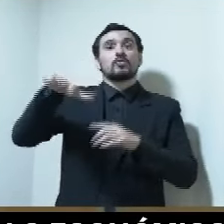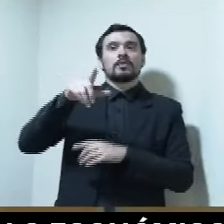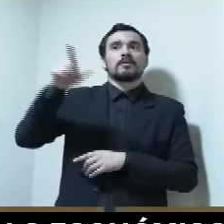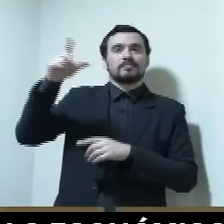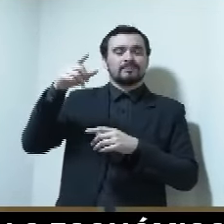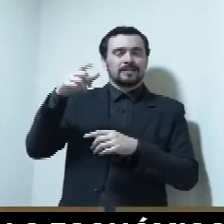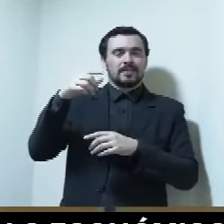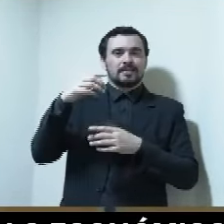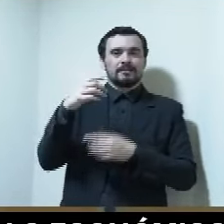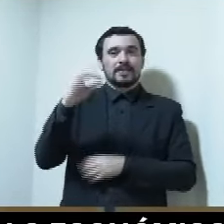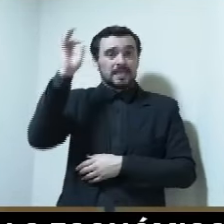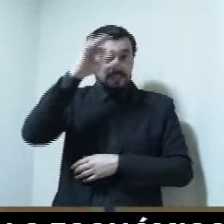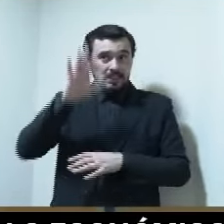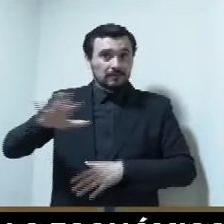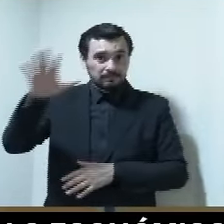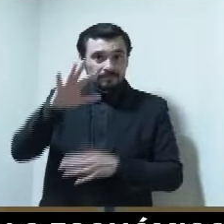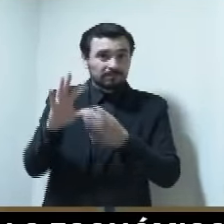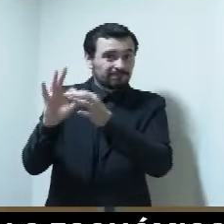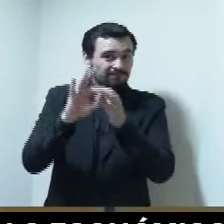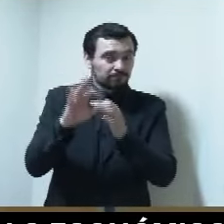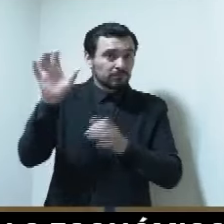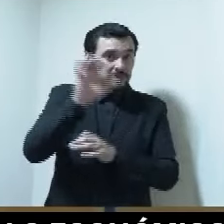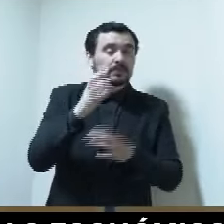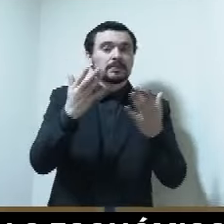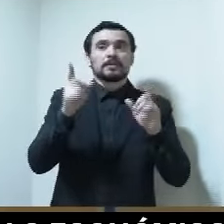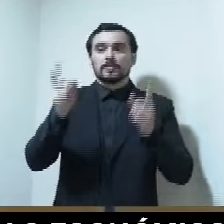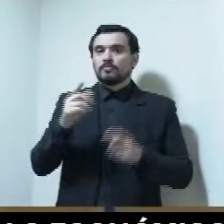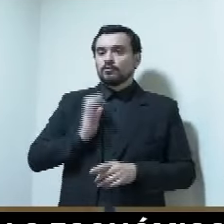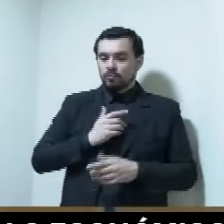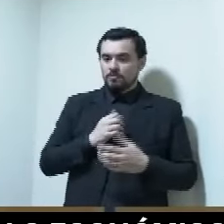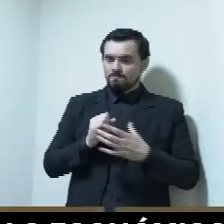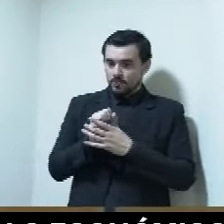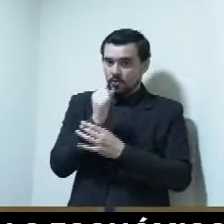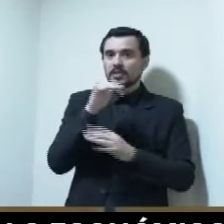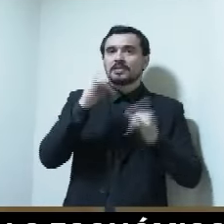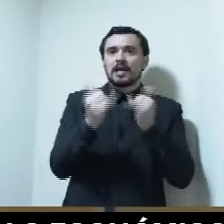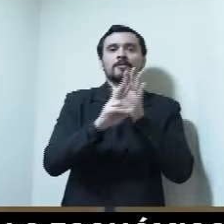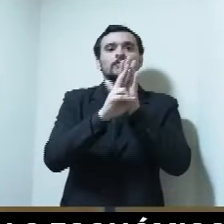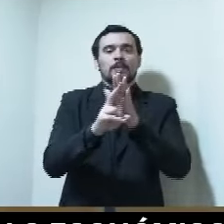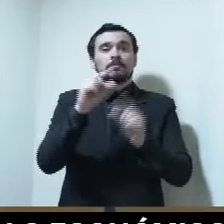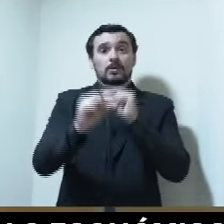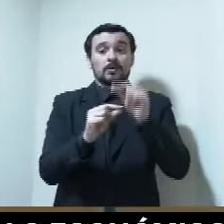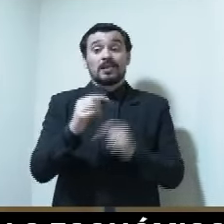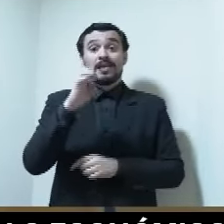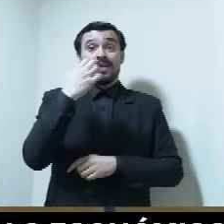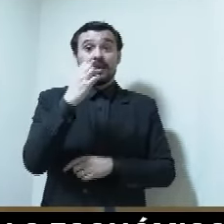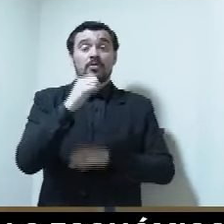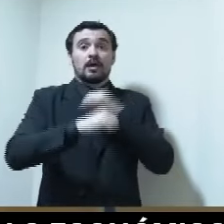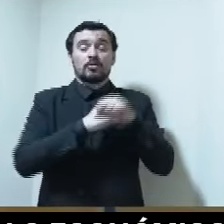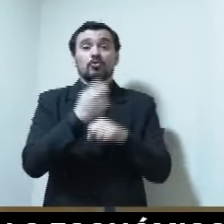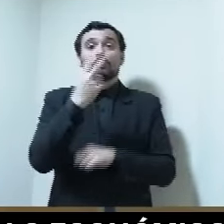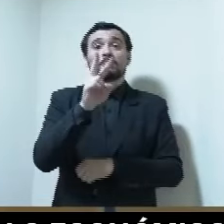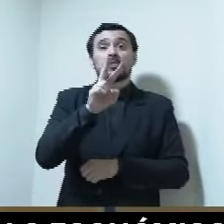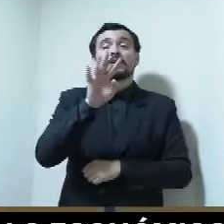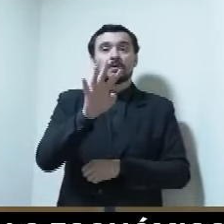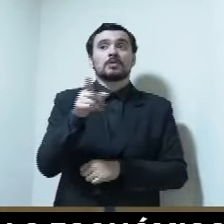David Cameron, por citar solo algunas. Este esfuerzo ya está dando resultados. En enero del 2024, Paraguay